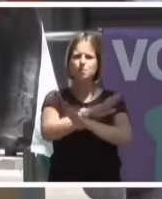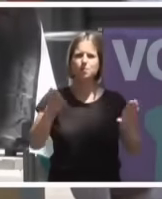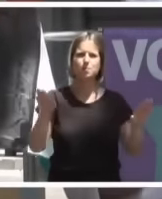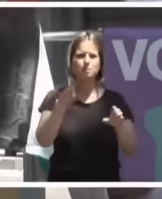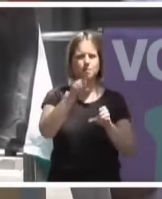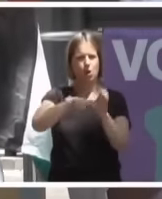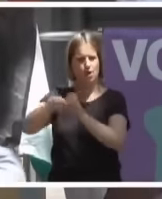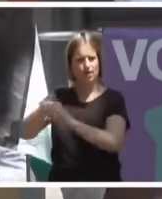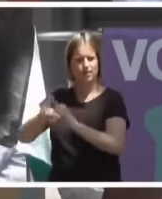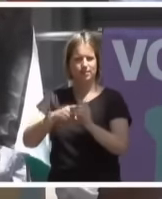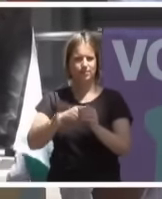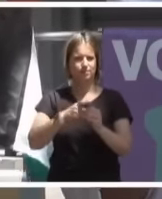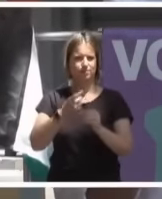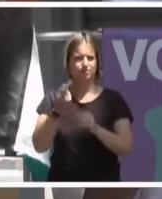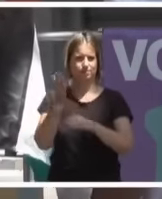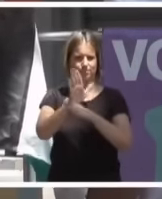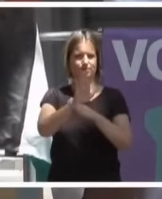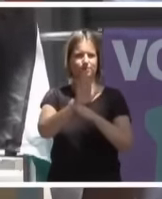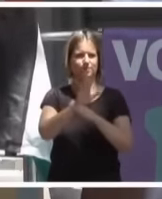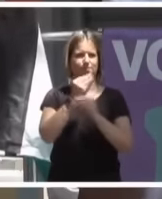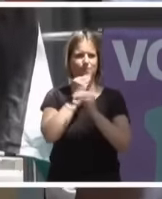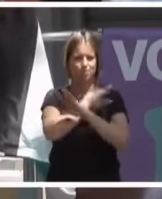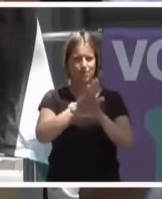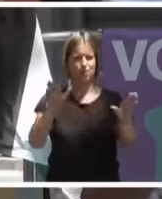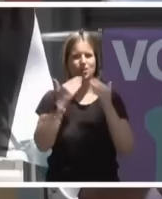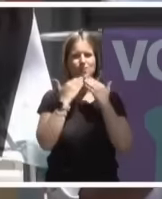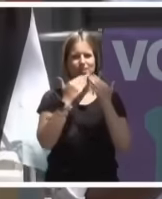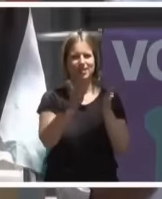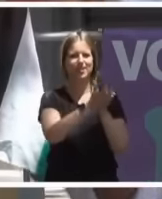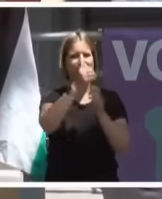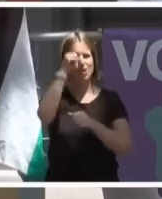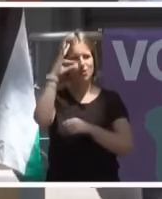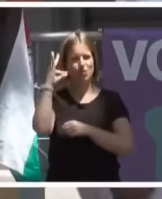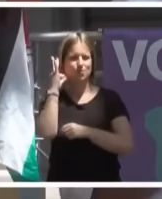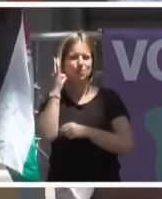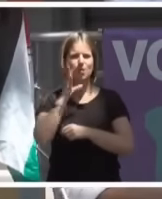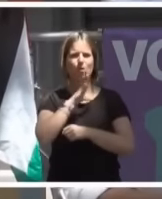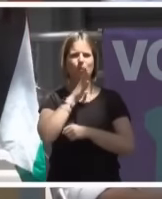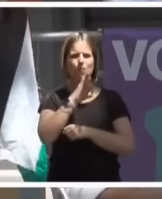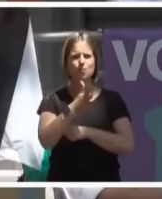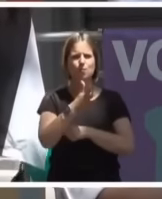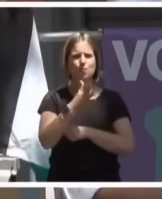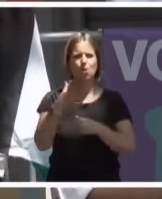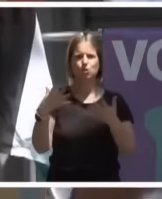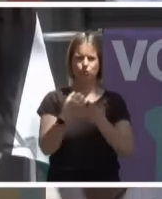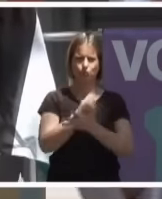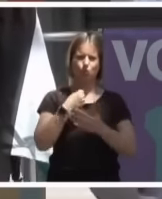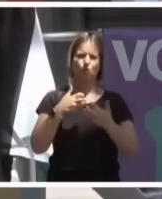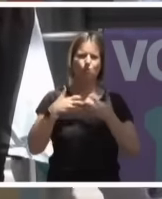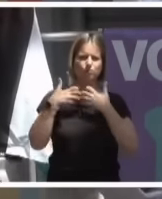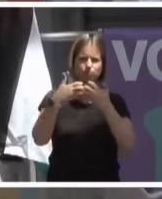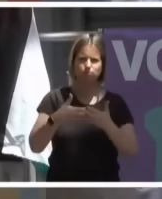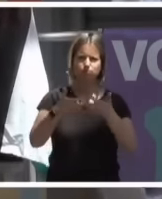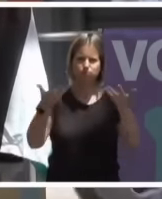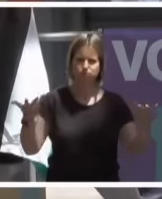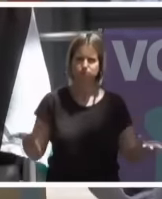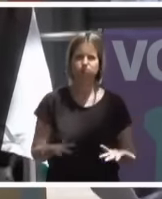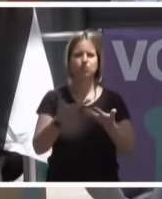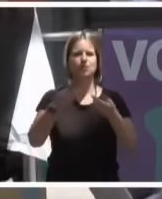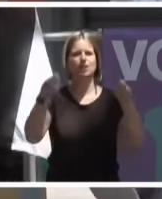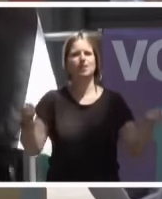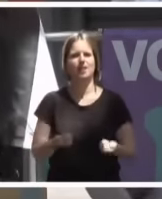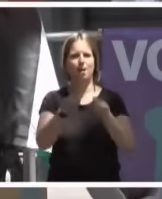tiene esta organización. Muchísimas gracias, compañeros y compañeras, por estar levantando a pulso esta campaña una vez